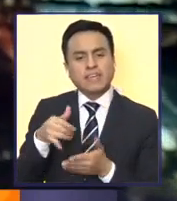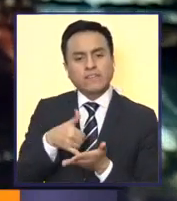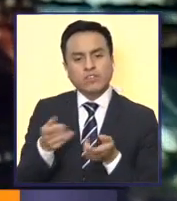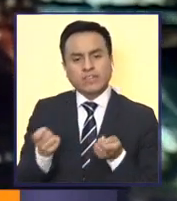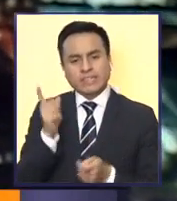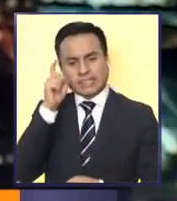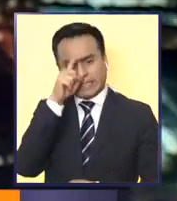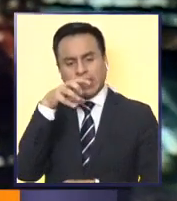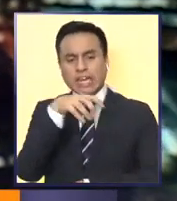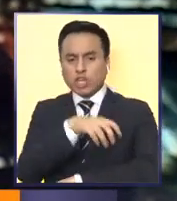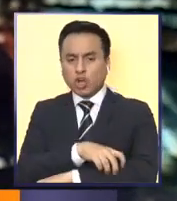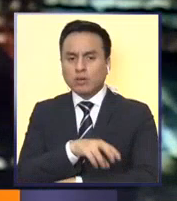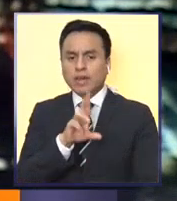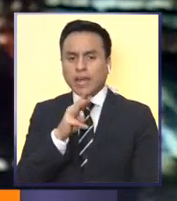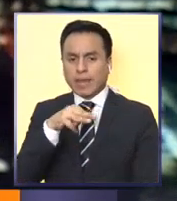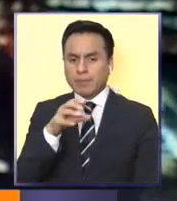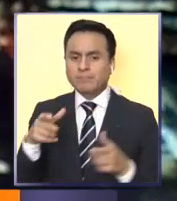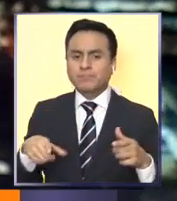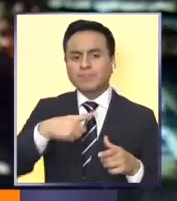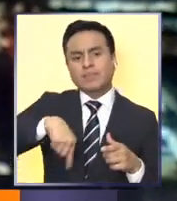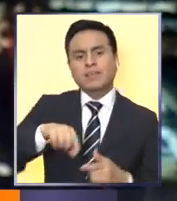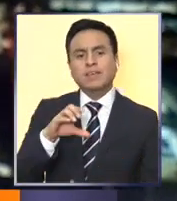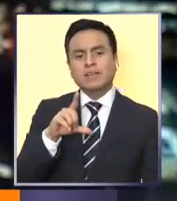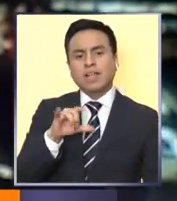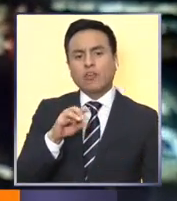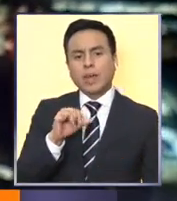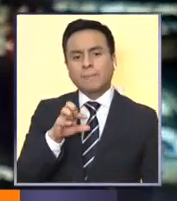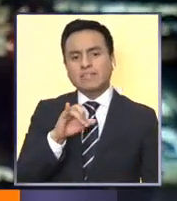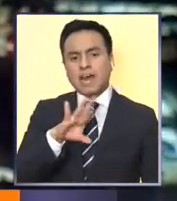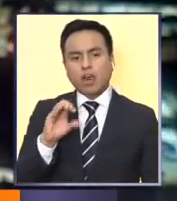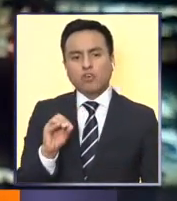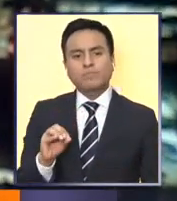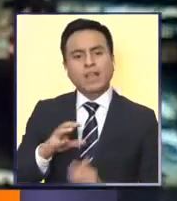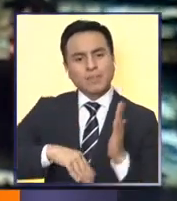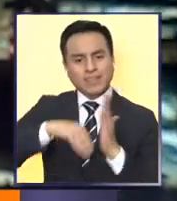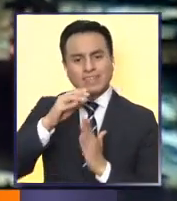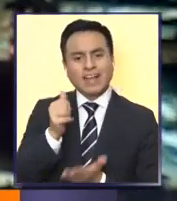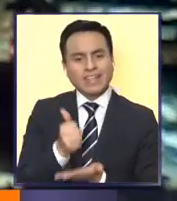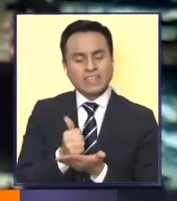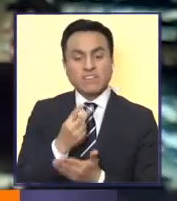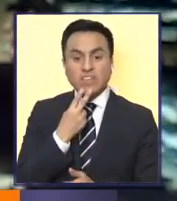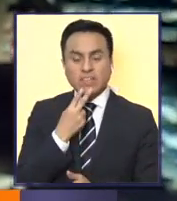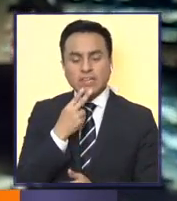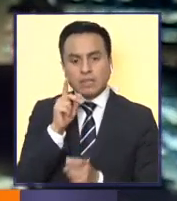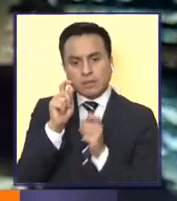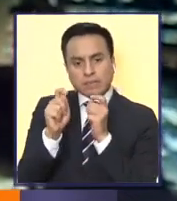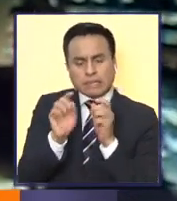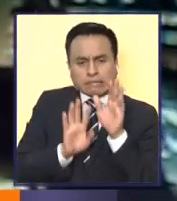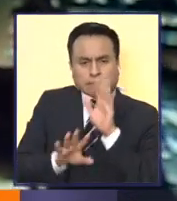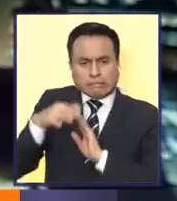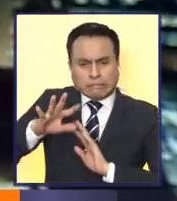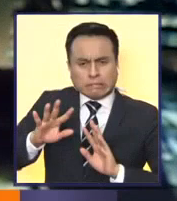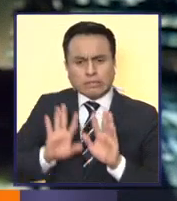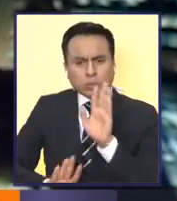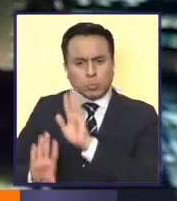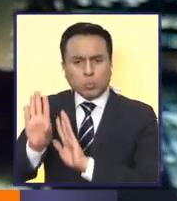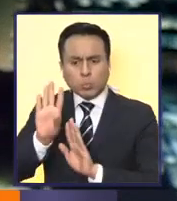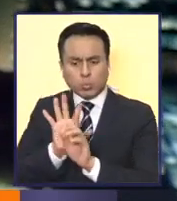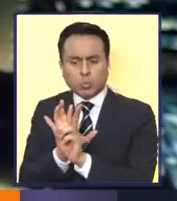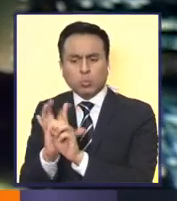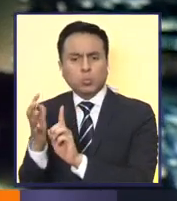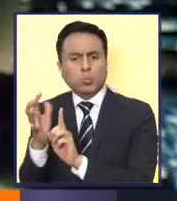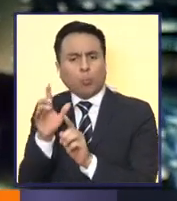de la región metropolitana. Hablamos de Claudia Pizarro, alcaldesa de La Pintana, una mujer cuya vida corre peligro y hoy depende de resguardo